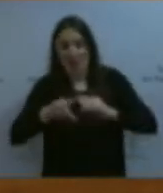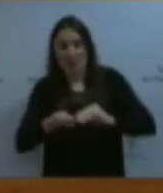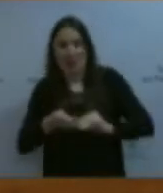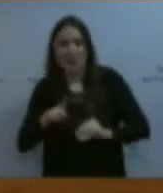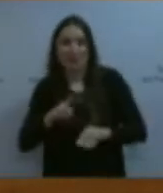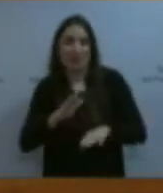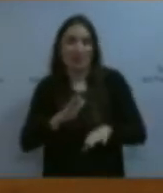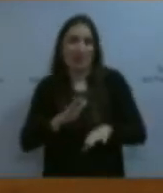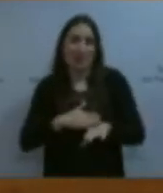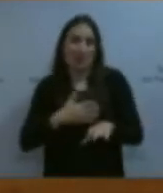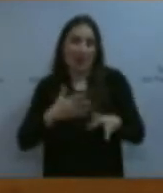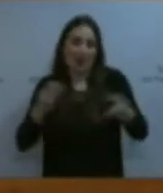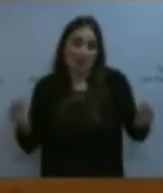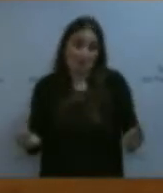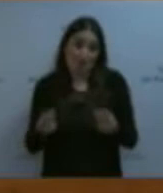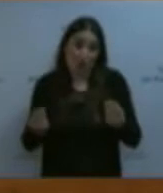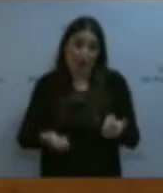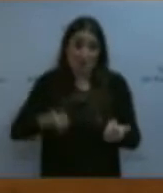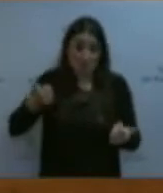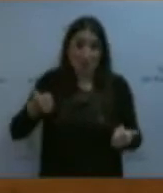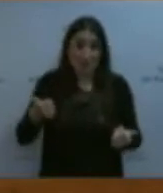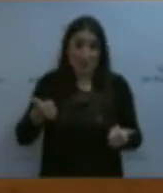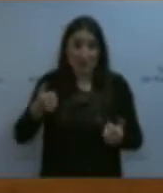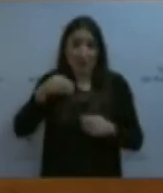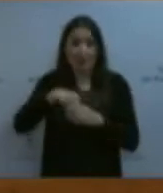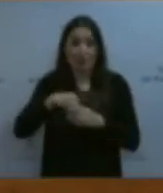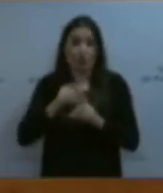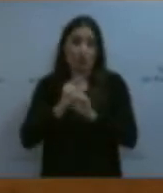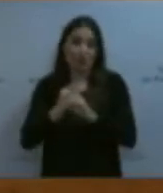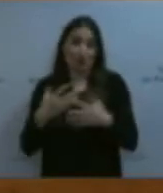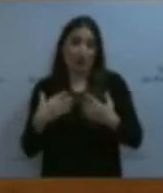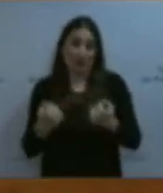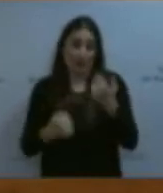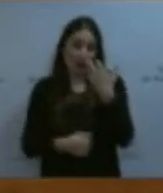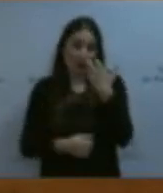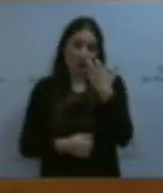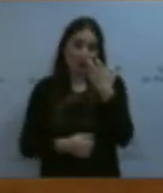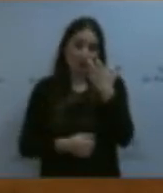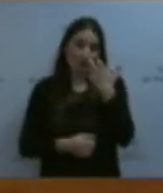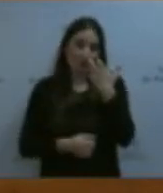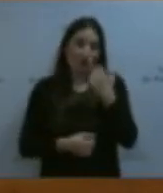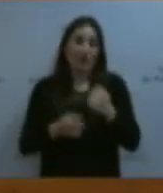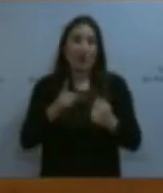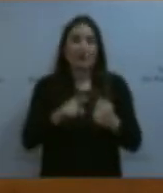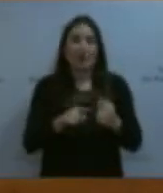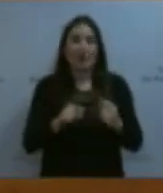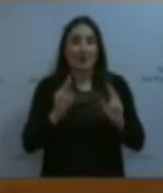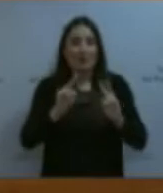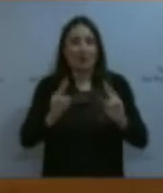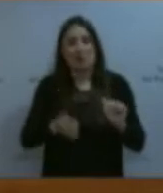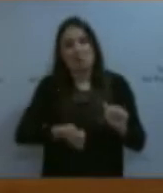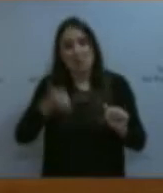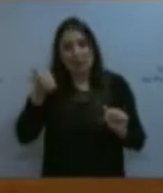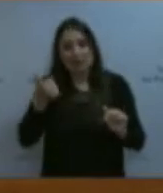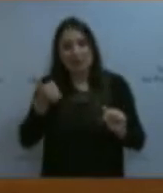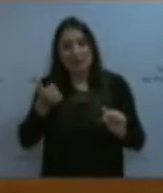de posibles mejoras dentro del transporte sanitario. Y ampliando un poquitín más todavía el enfoque, pues también